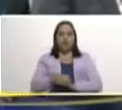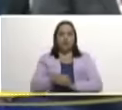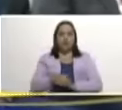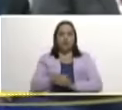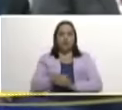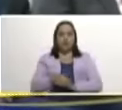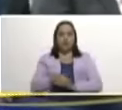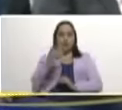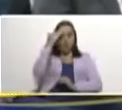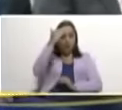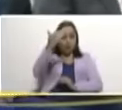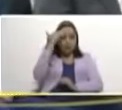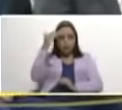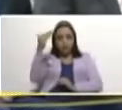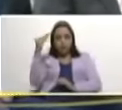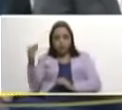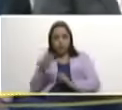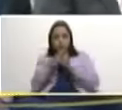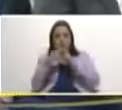saludos a todos.